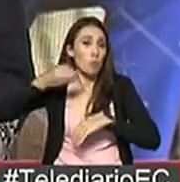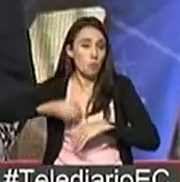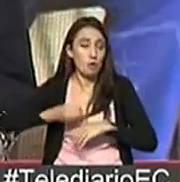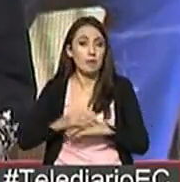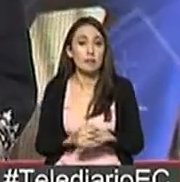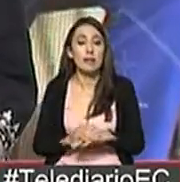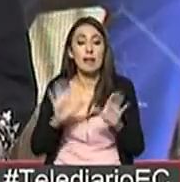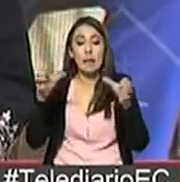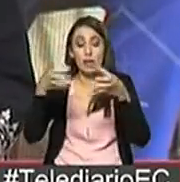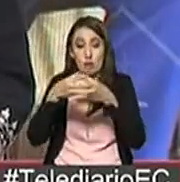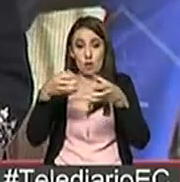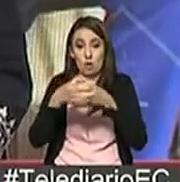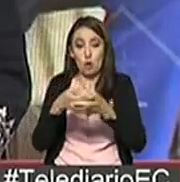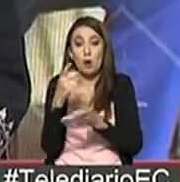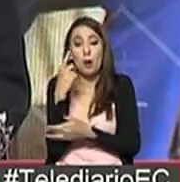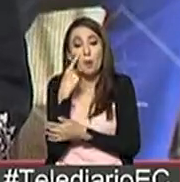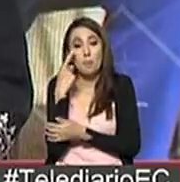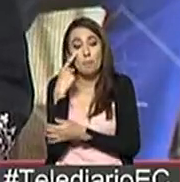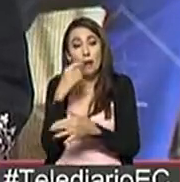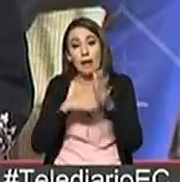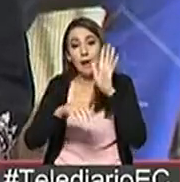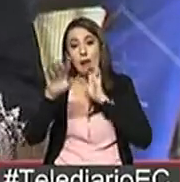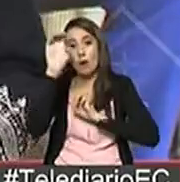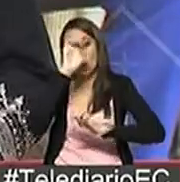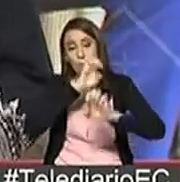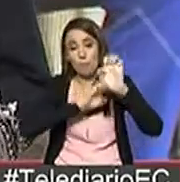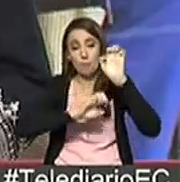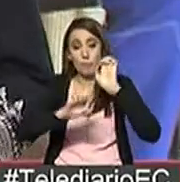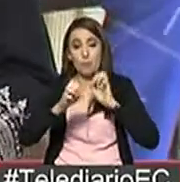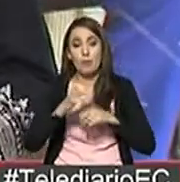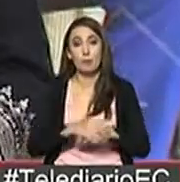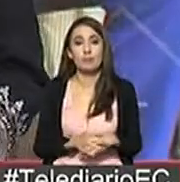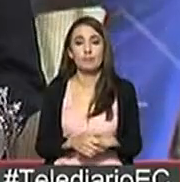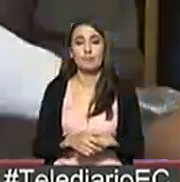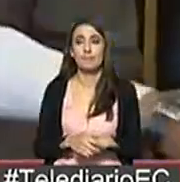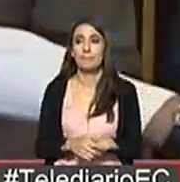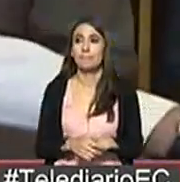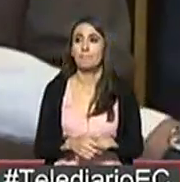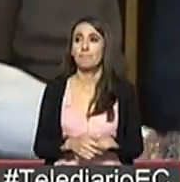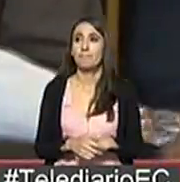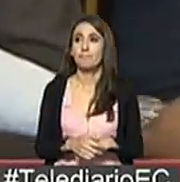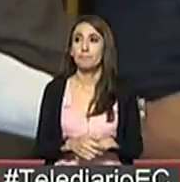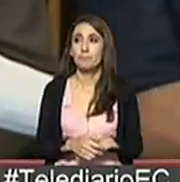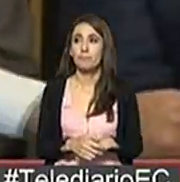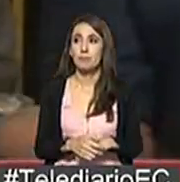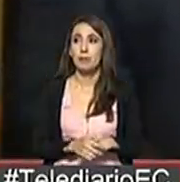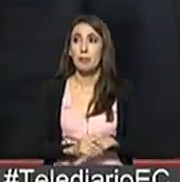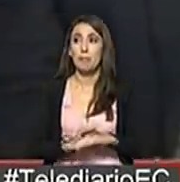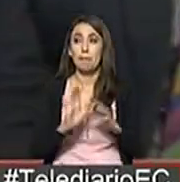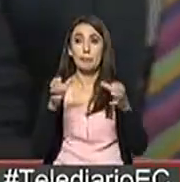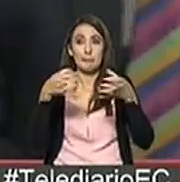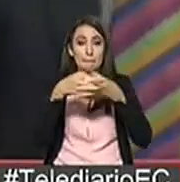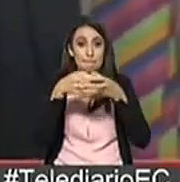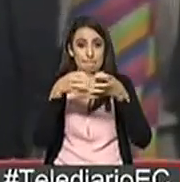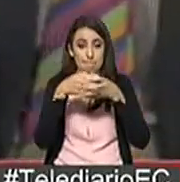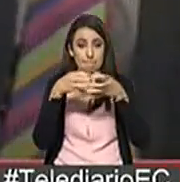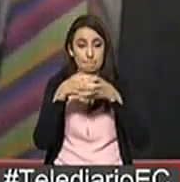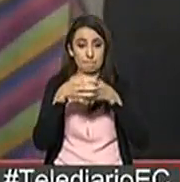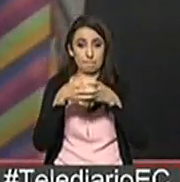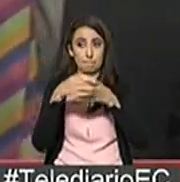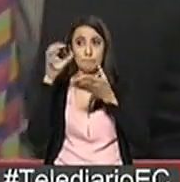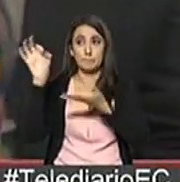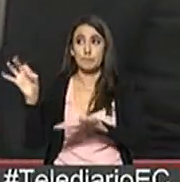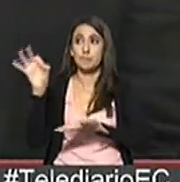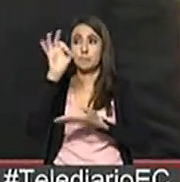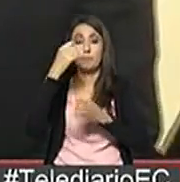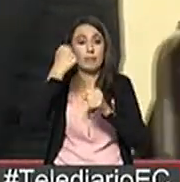una comisión conoce y evalúa a los artesanos locales. La Comisión del Consejo Mundial de Artesanías